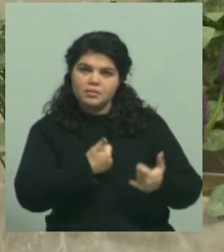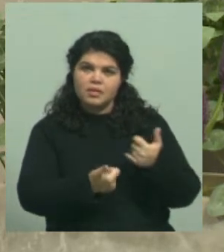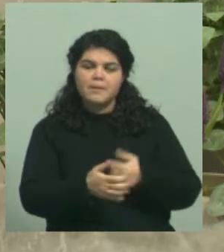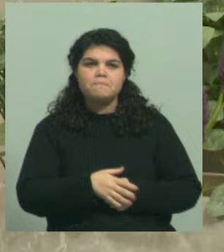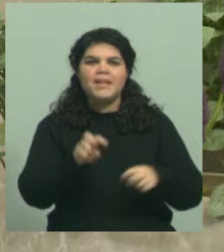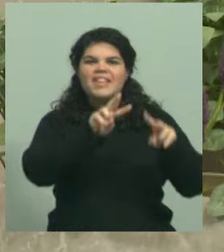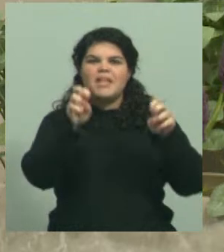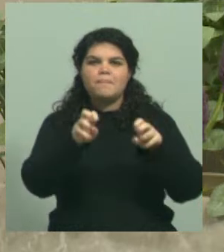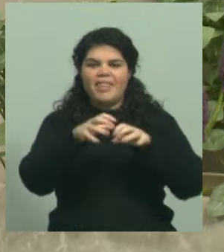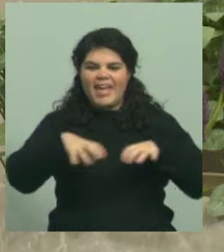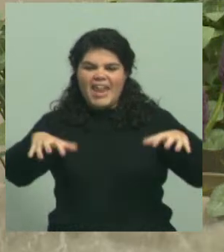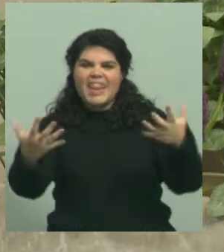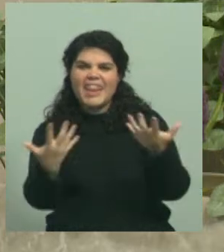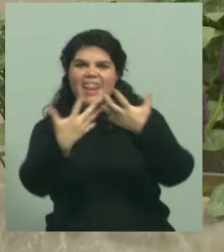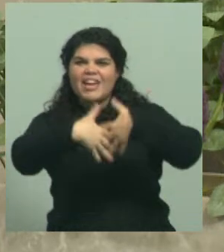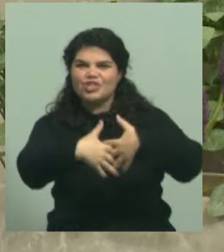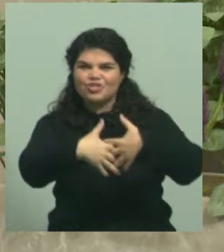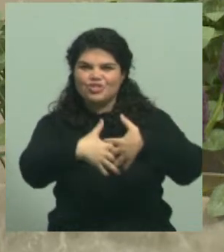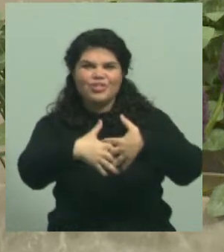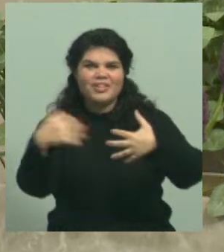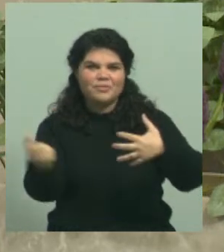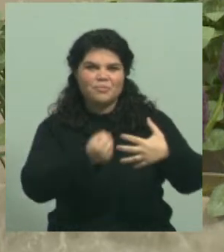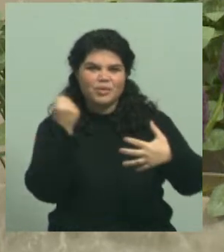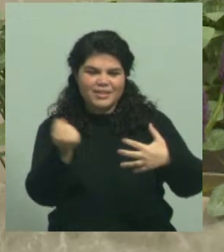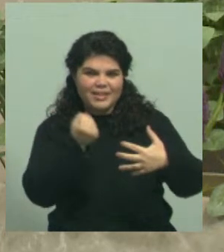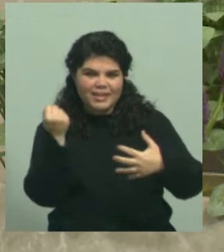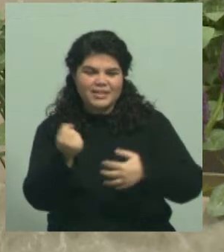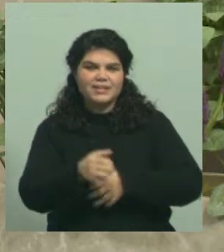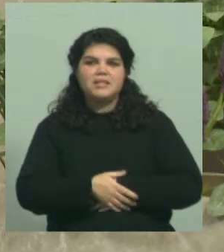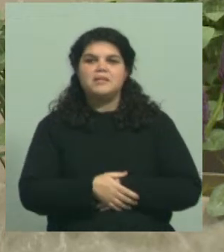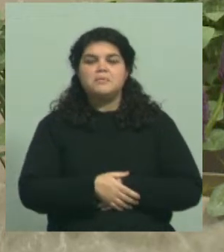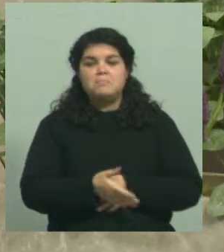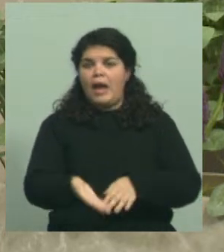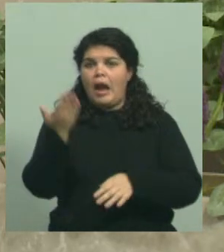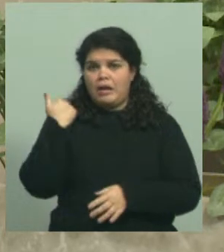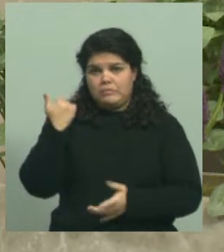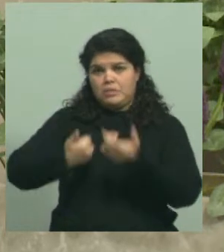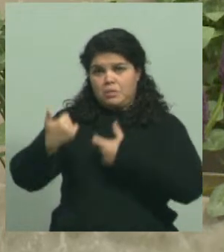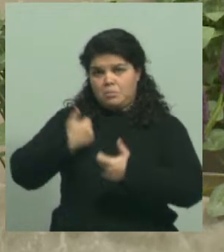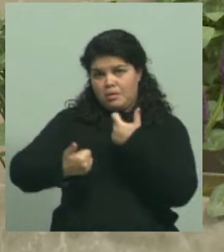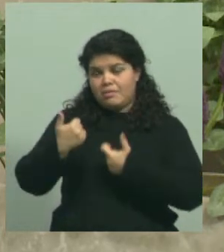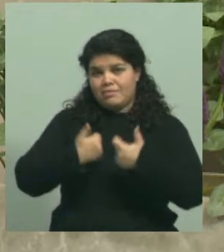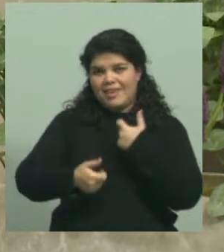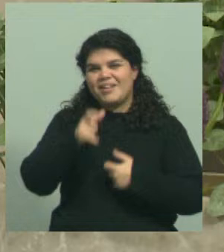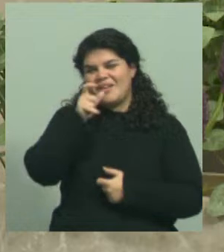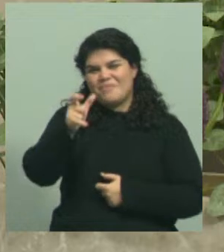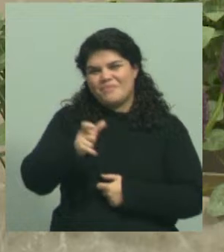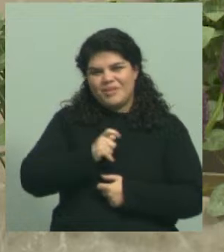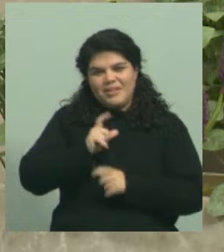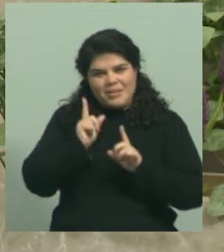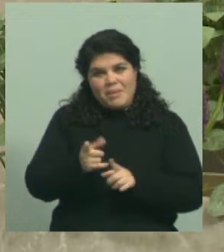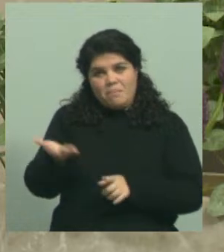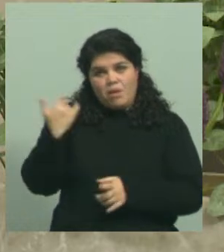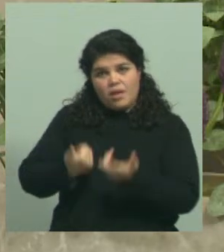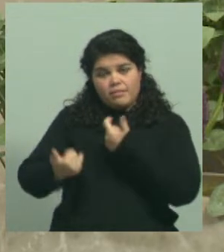del nexo, ¿no? Y entender esto también que usted hacía referencia al principio de la respuesta, cuando hablaba de la